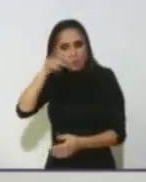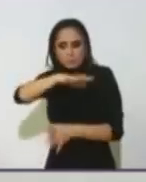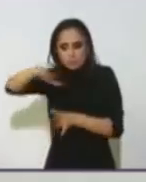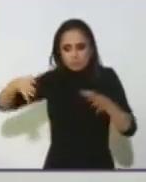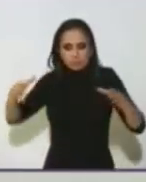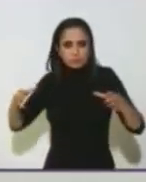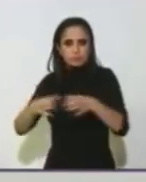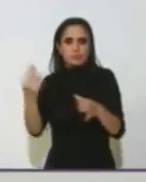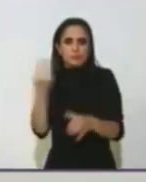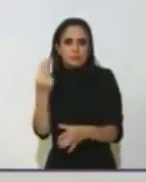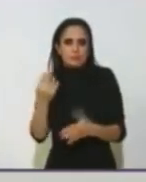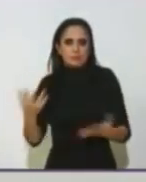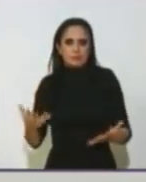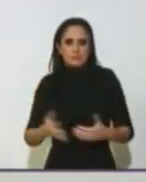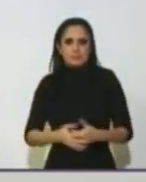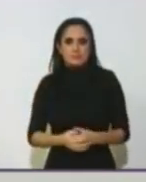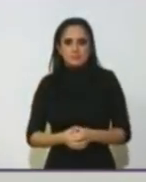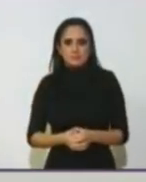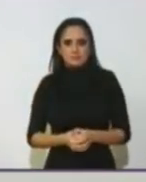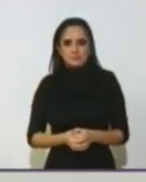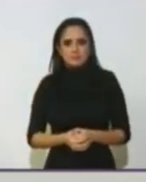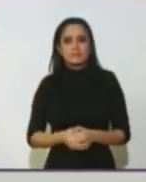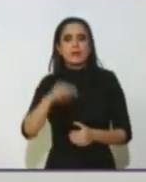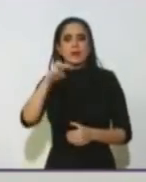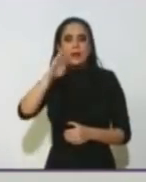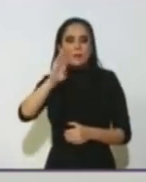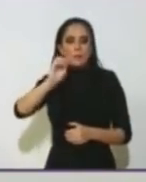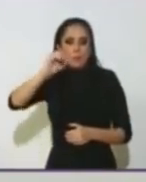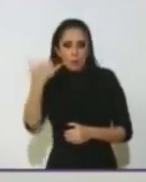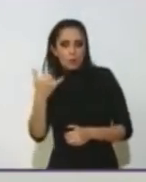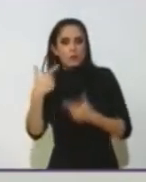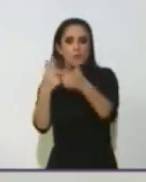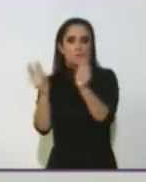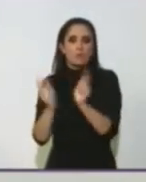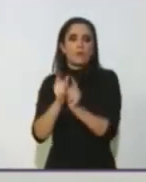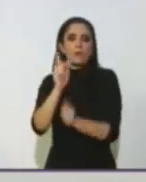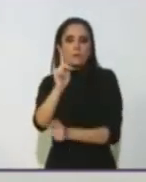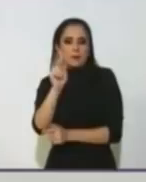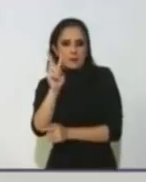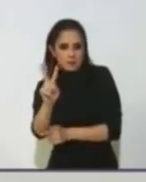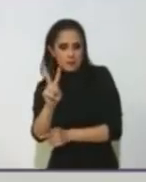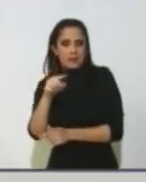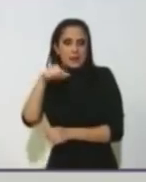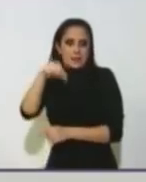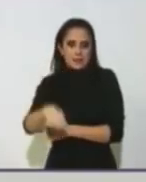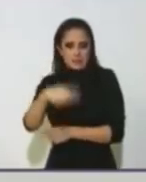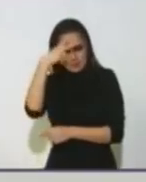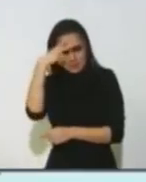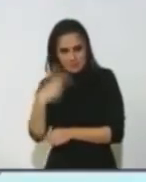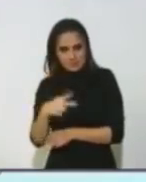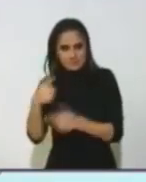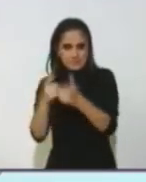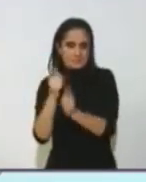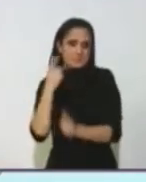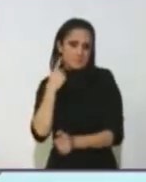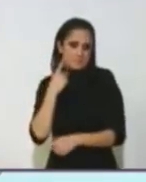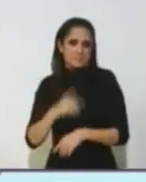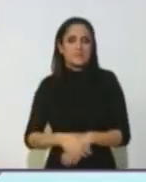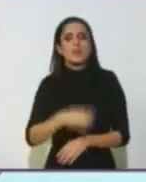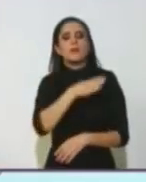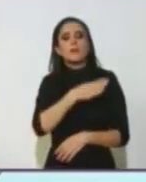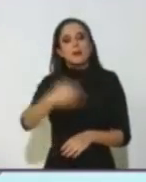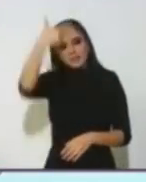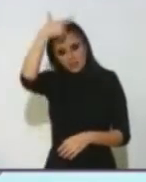marco rascón cerramos esta primera ronda mariana boy del partido verde ecologista de méxico adelante mariana buenas noches